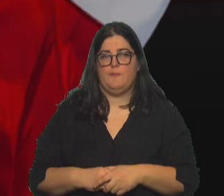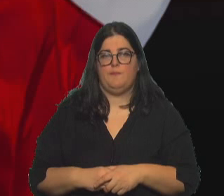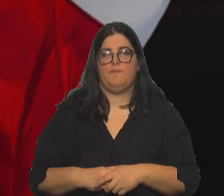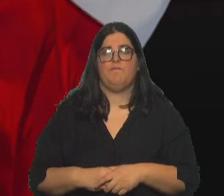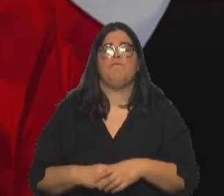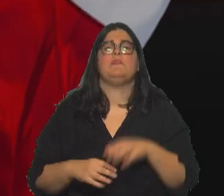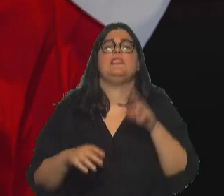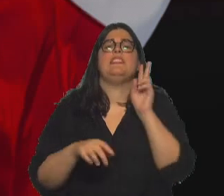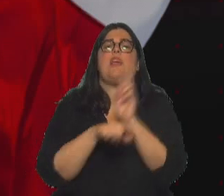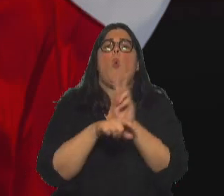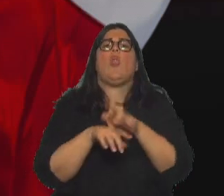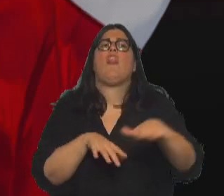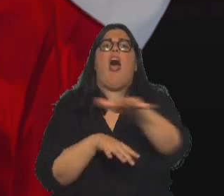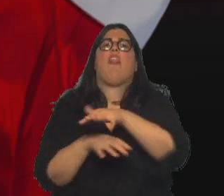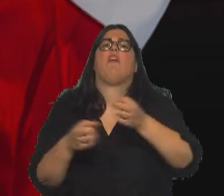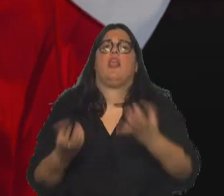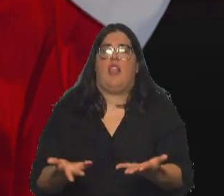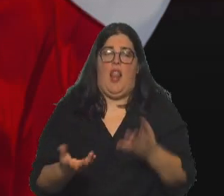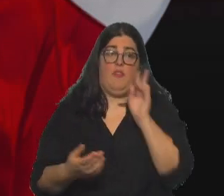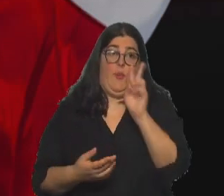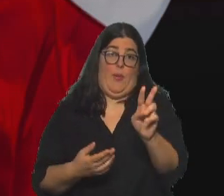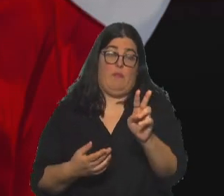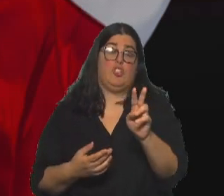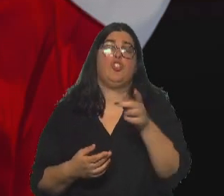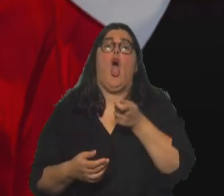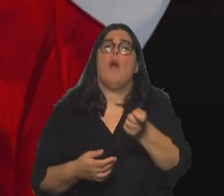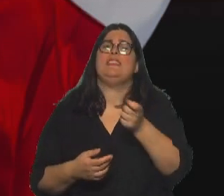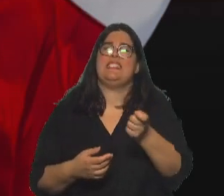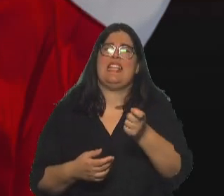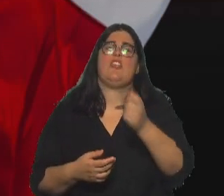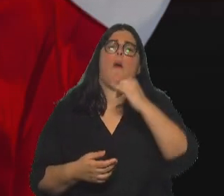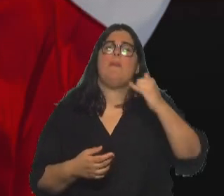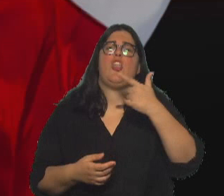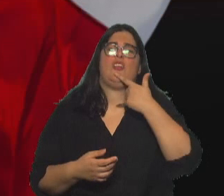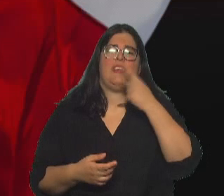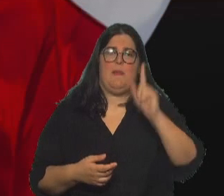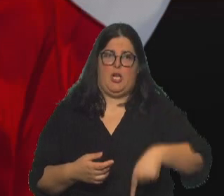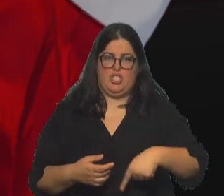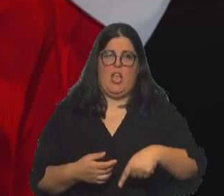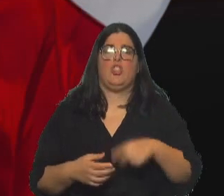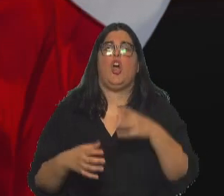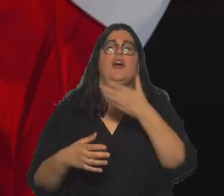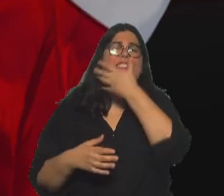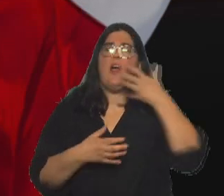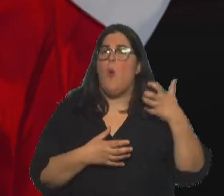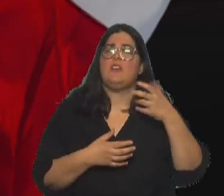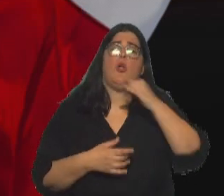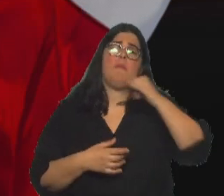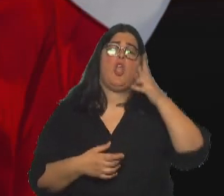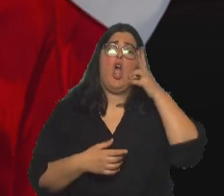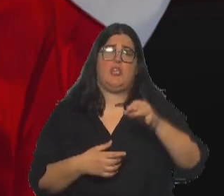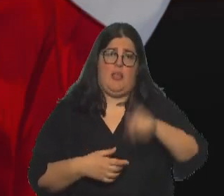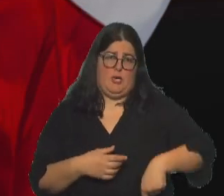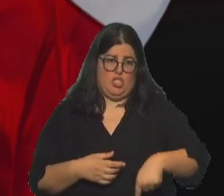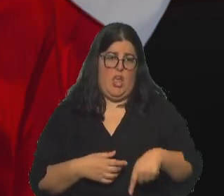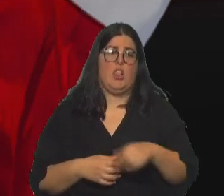¿Qué pasa con la seguridad? Bueno, allí lo vemos. Cayeron los homicidios en un 17%, los secuestros también cayeron en un